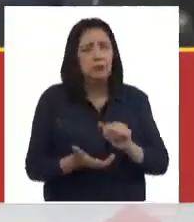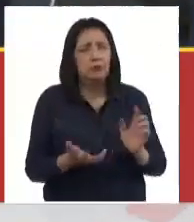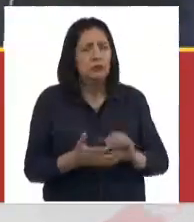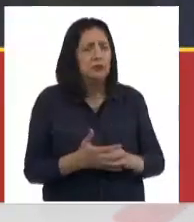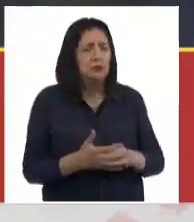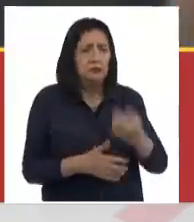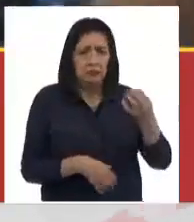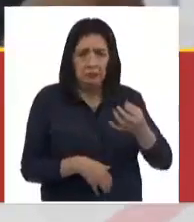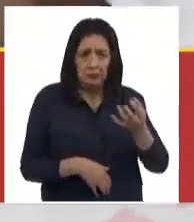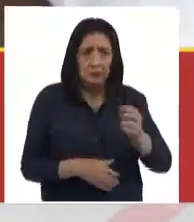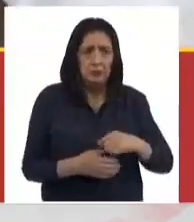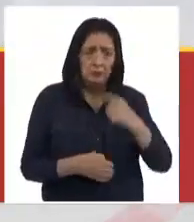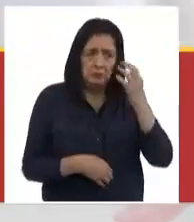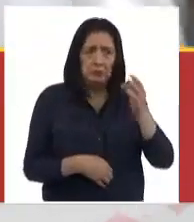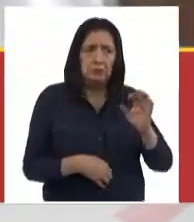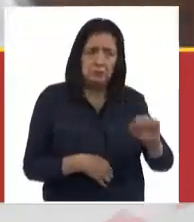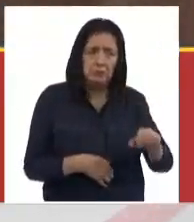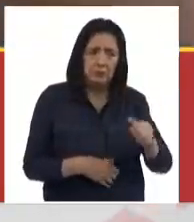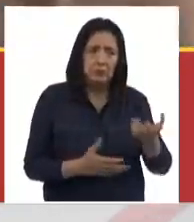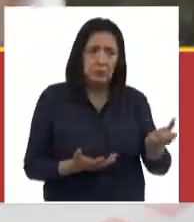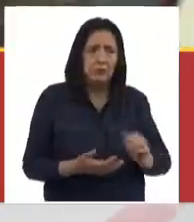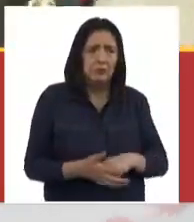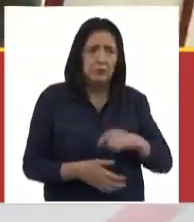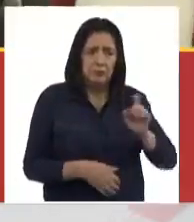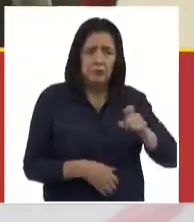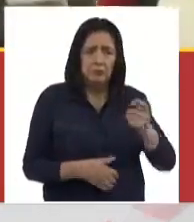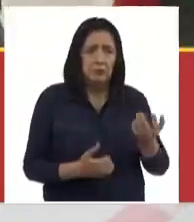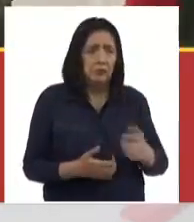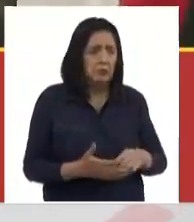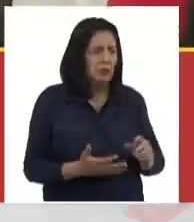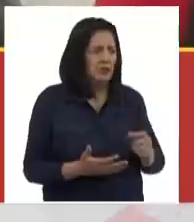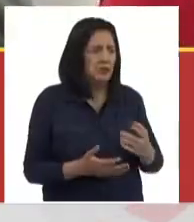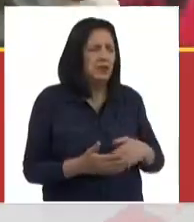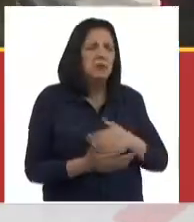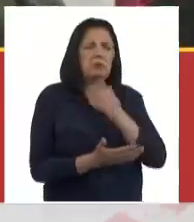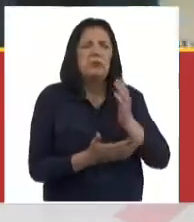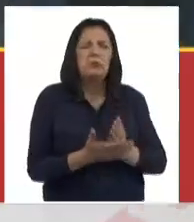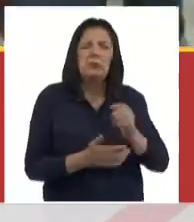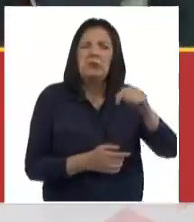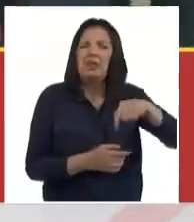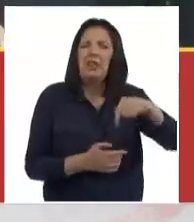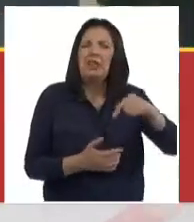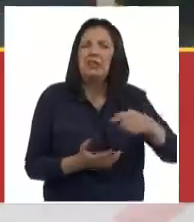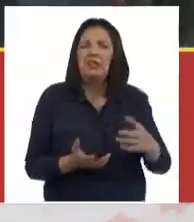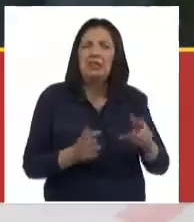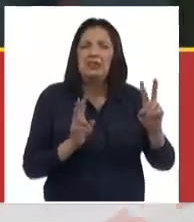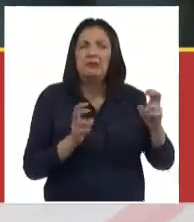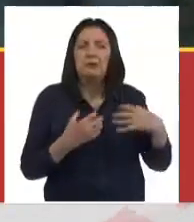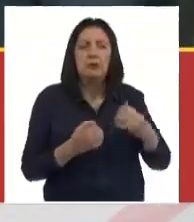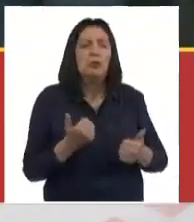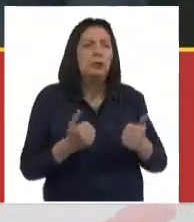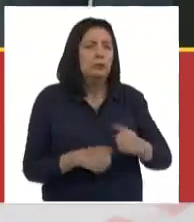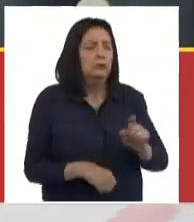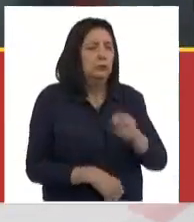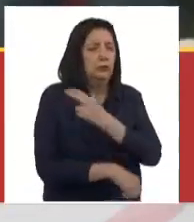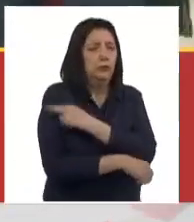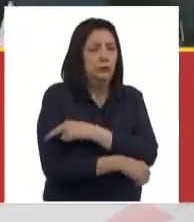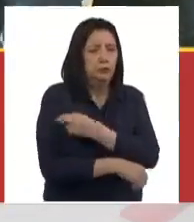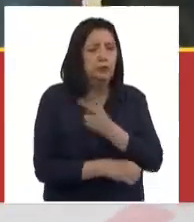Y sinceramente creo que eso es lo que más necesitamos. Por ejemplo, la principal problemática de acá con respecto a salud, ¿cuál es? Un